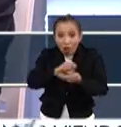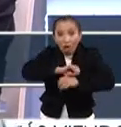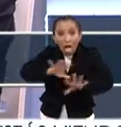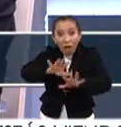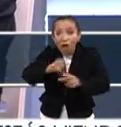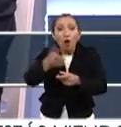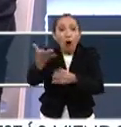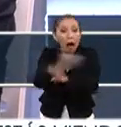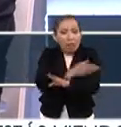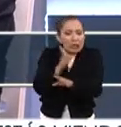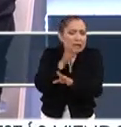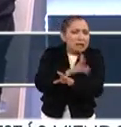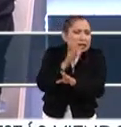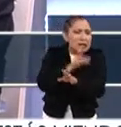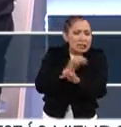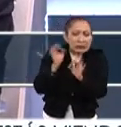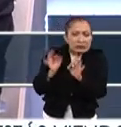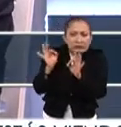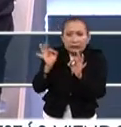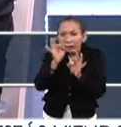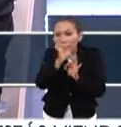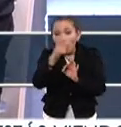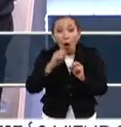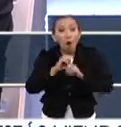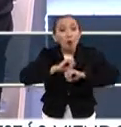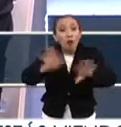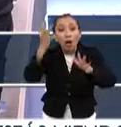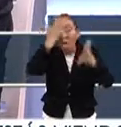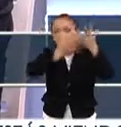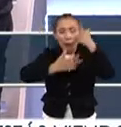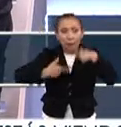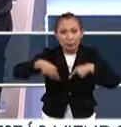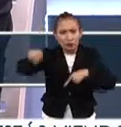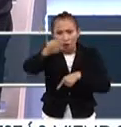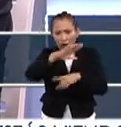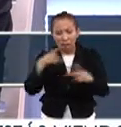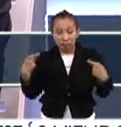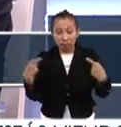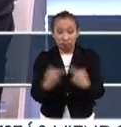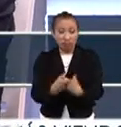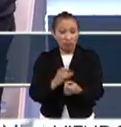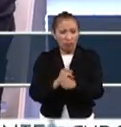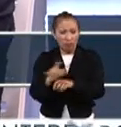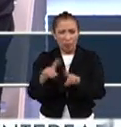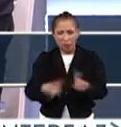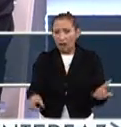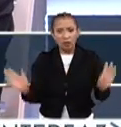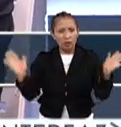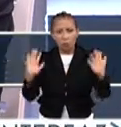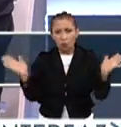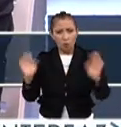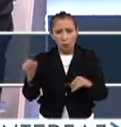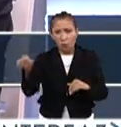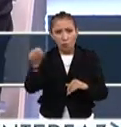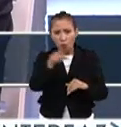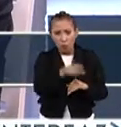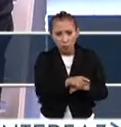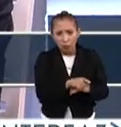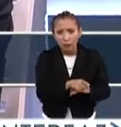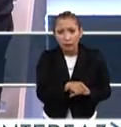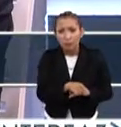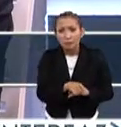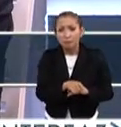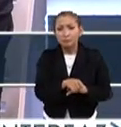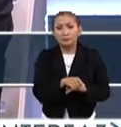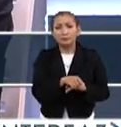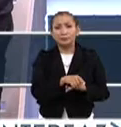difundir cuestiones que confundan al auditorio, a las diferentes